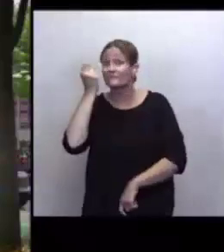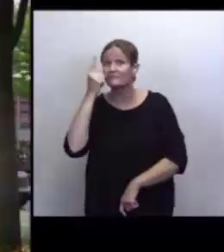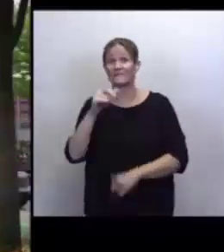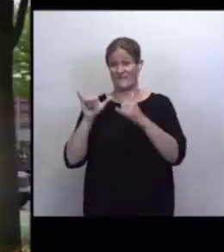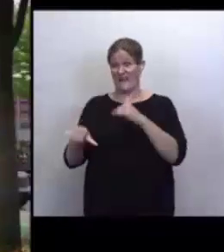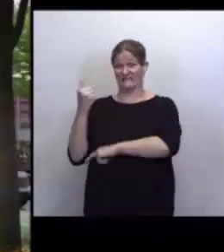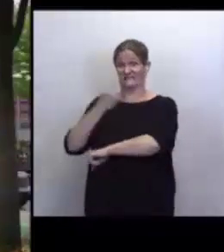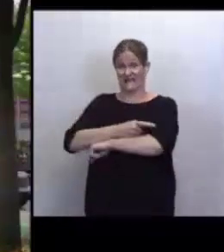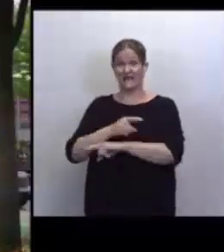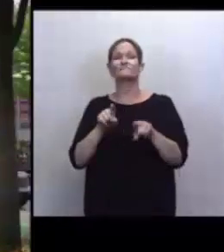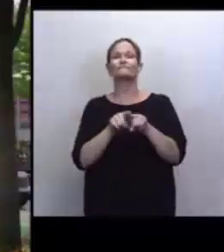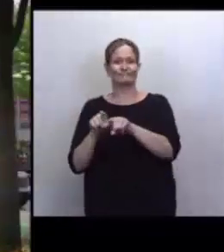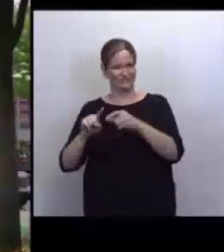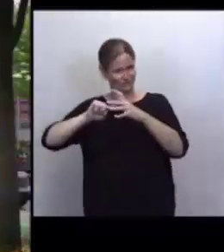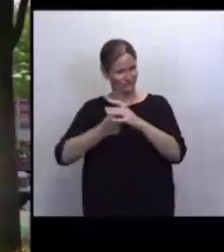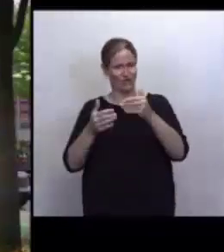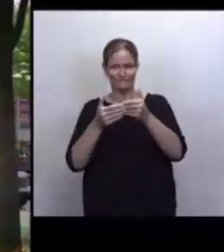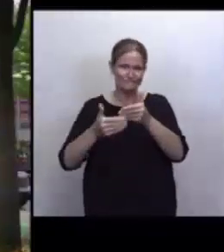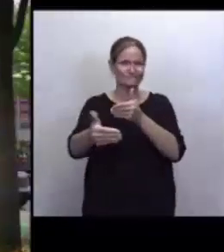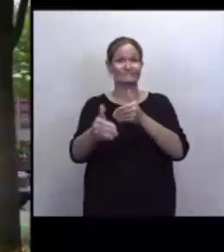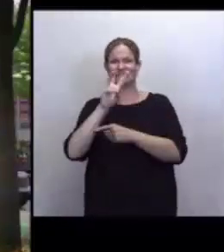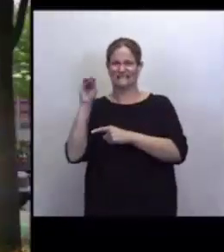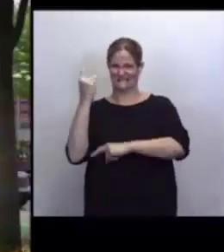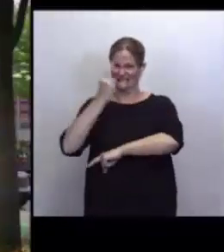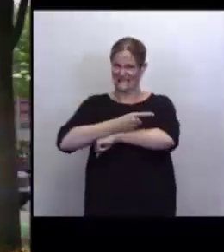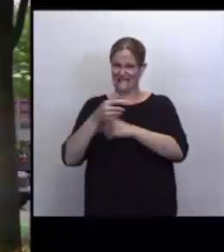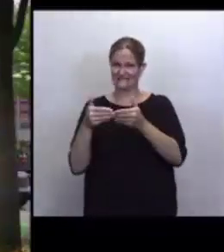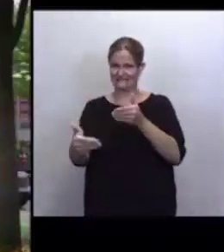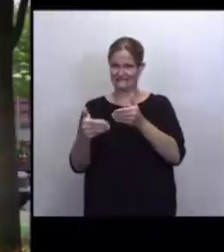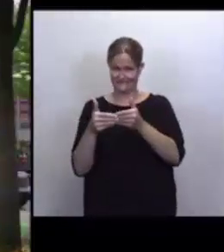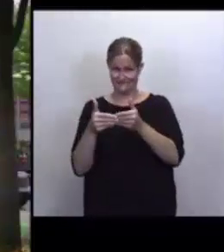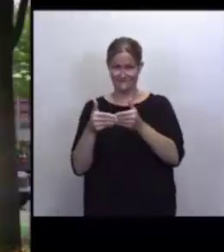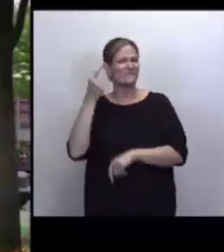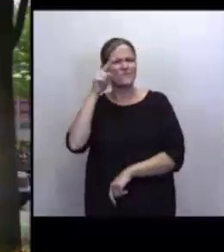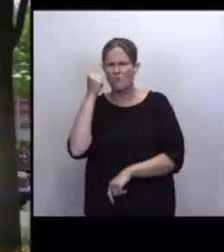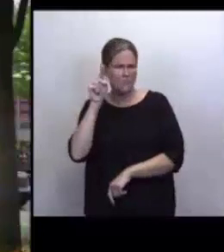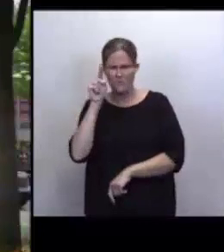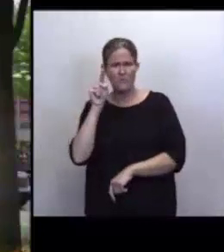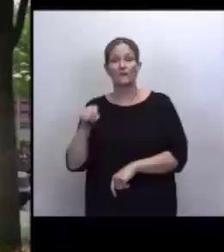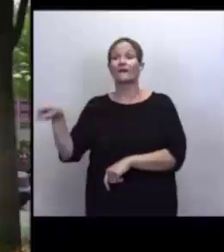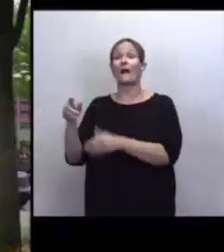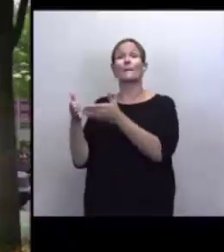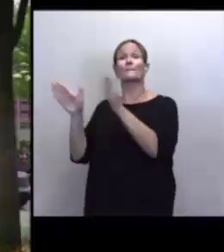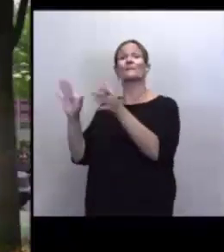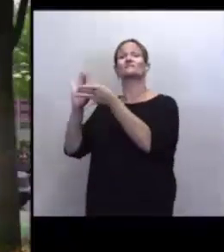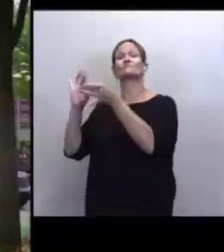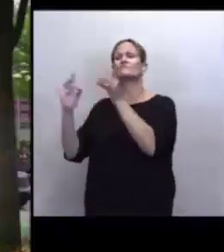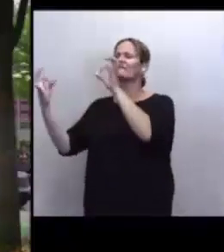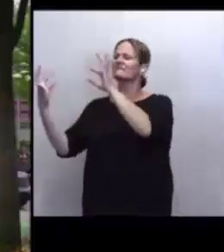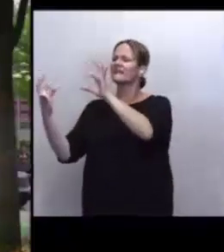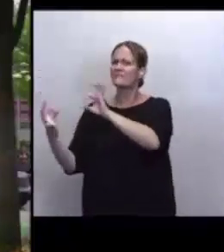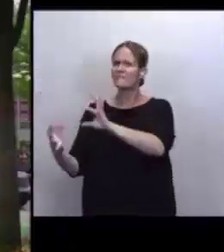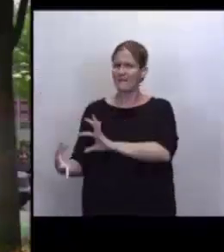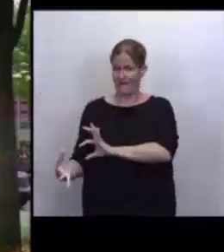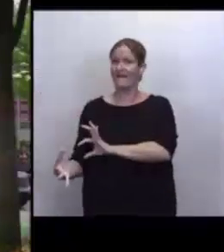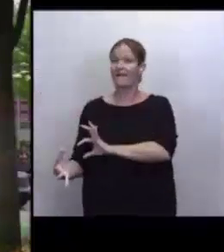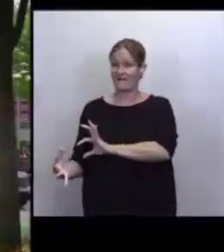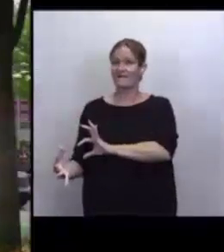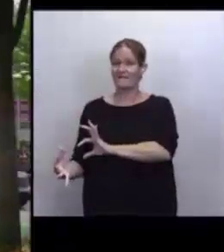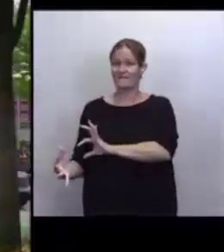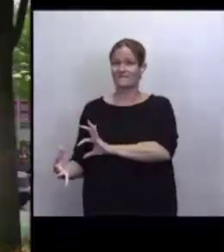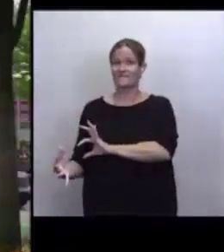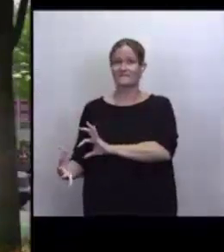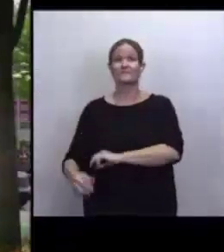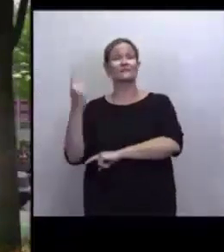Nueva York y la Administración Federal de Carreteras publicaron el DEIS del proyecto el día